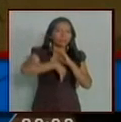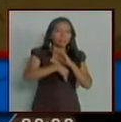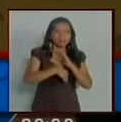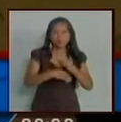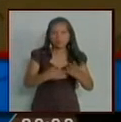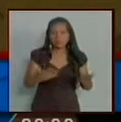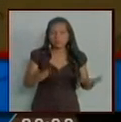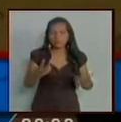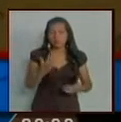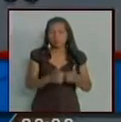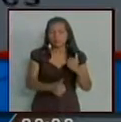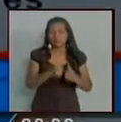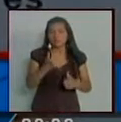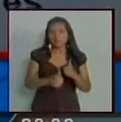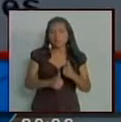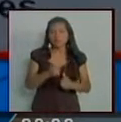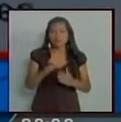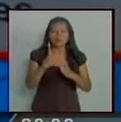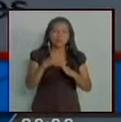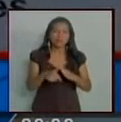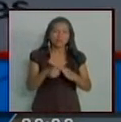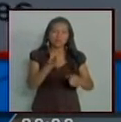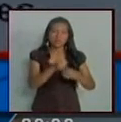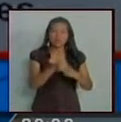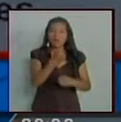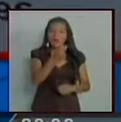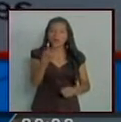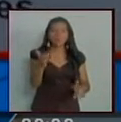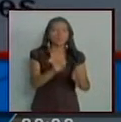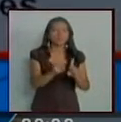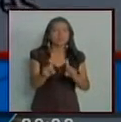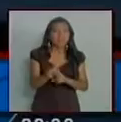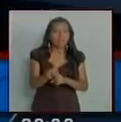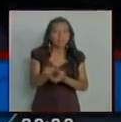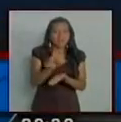sean como tipo de bolitas, inclusive baterías